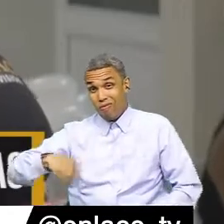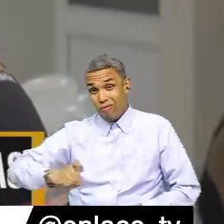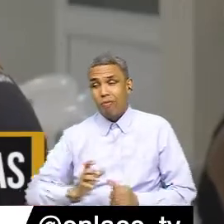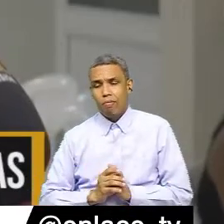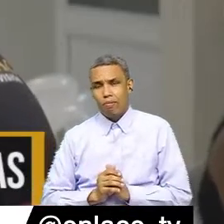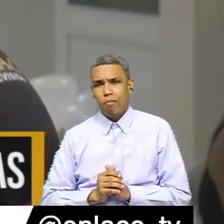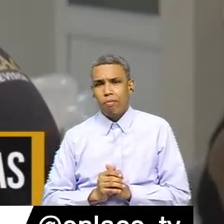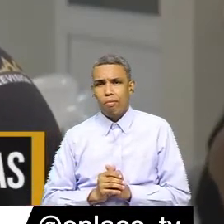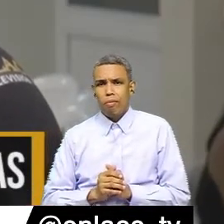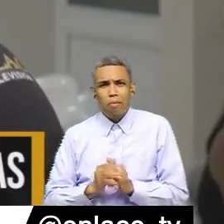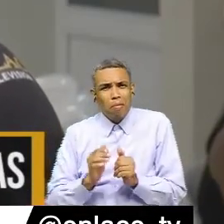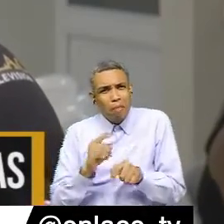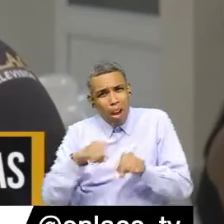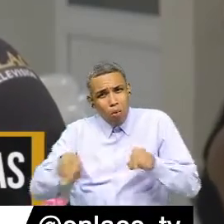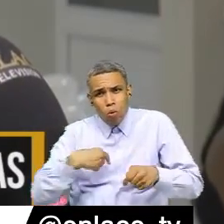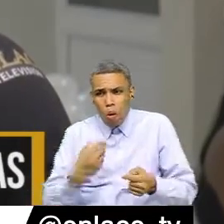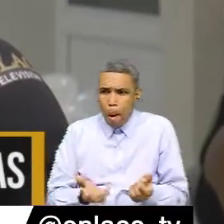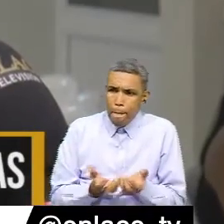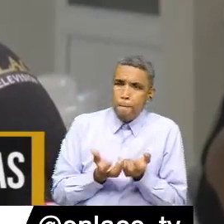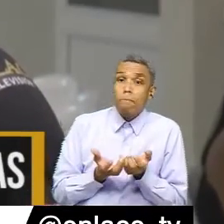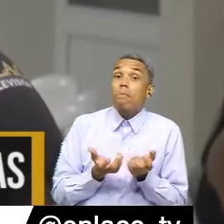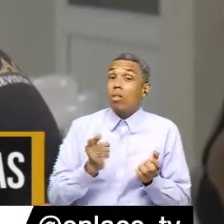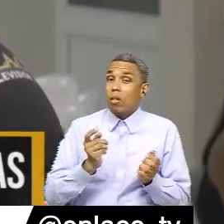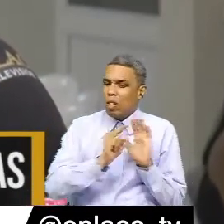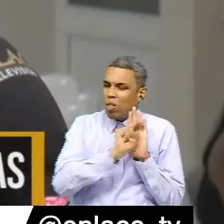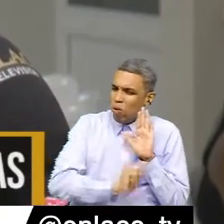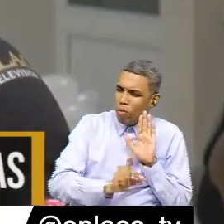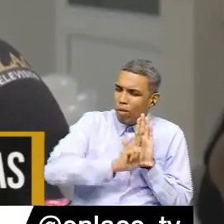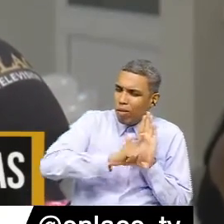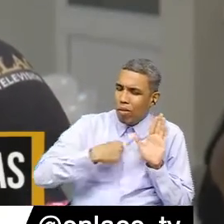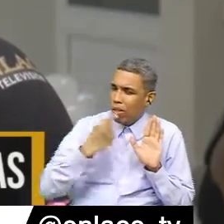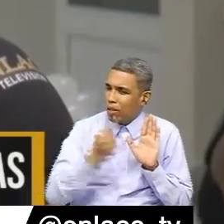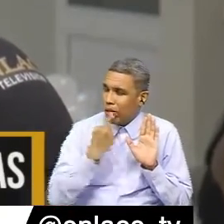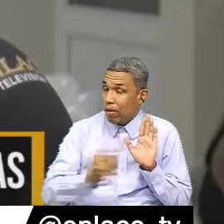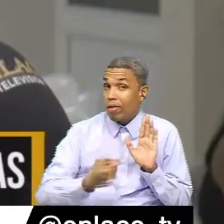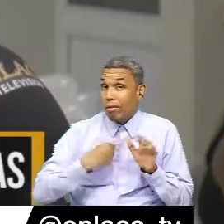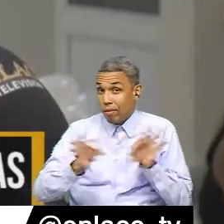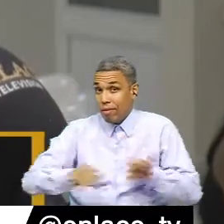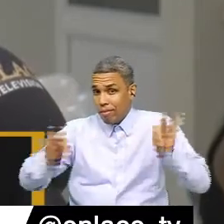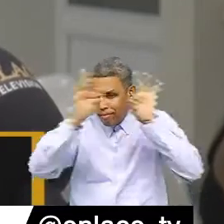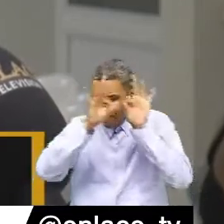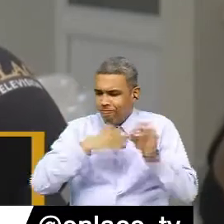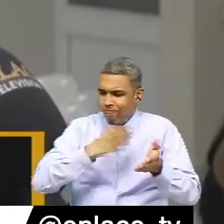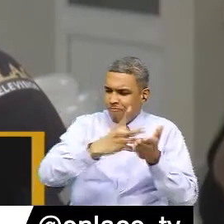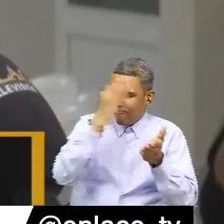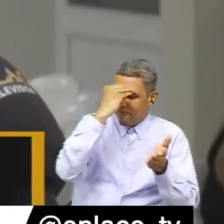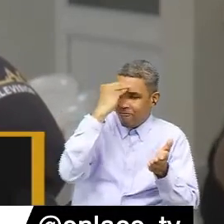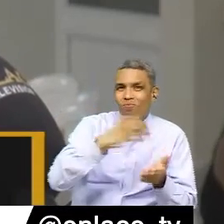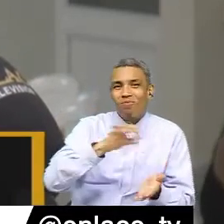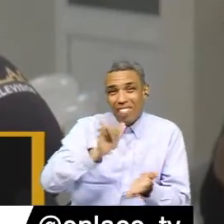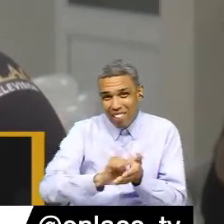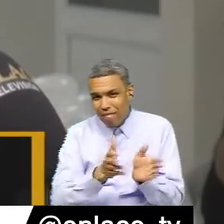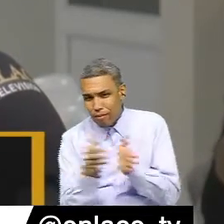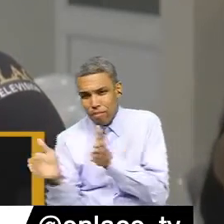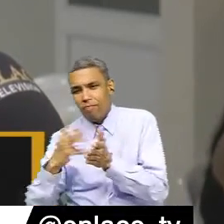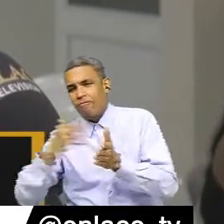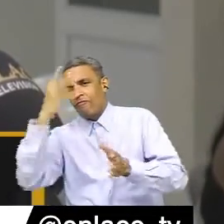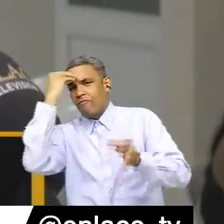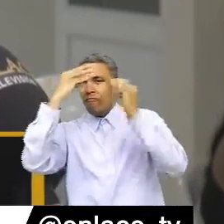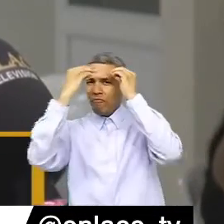en este nos hablan sobre los programas que se han de desarrollar para el sistema de gestión de seguridad de salud de trabajo en el año o sea